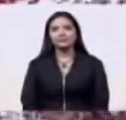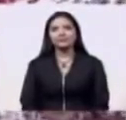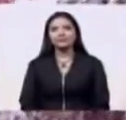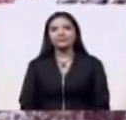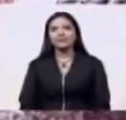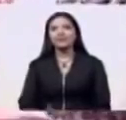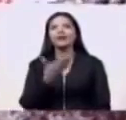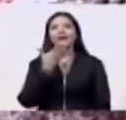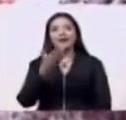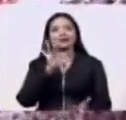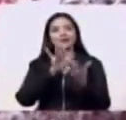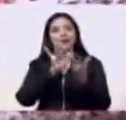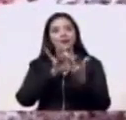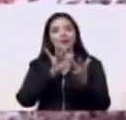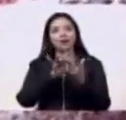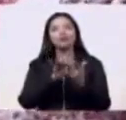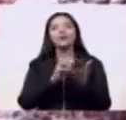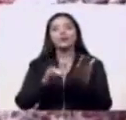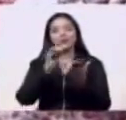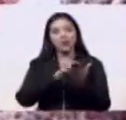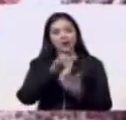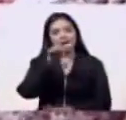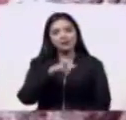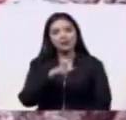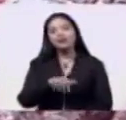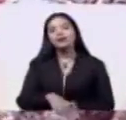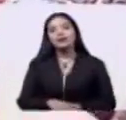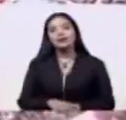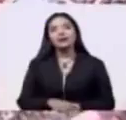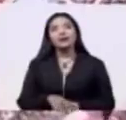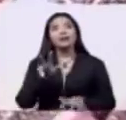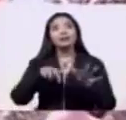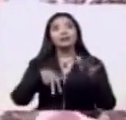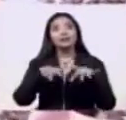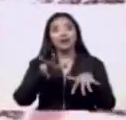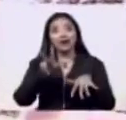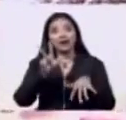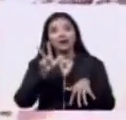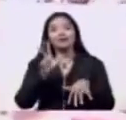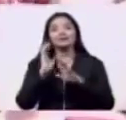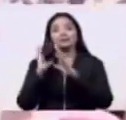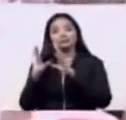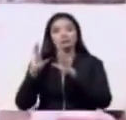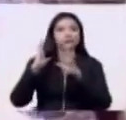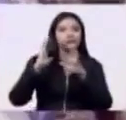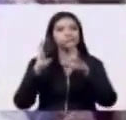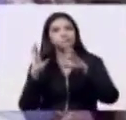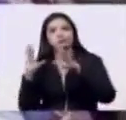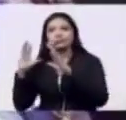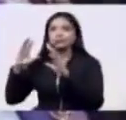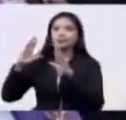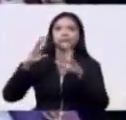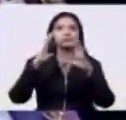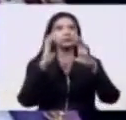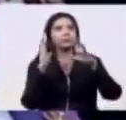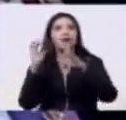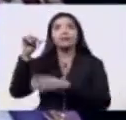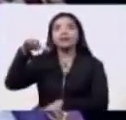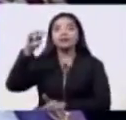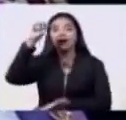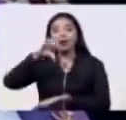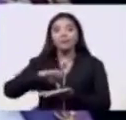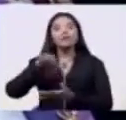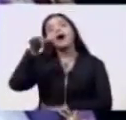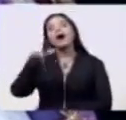Gracias por el contacto, por este nuevo contacto. Ya 13 sanjuaneros de 13 cofradías de la capital se encuentran aquí en el